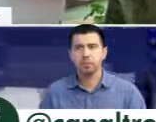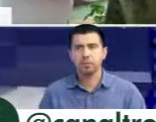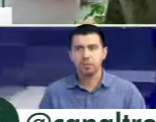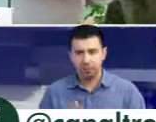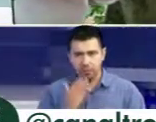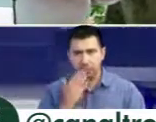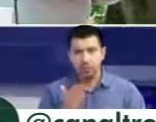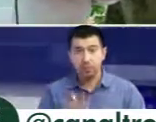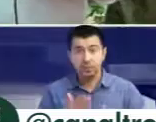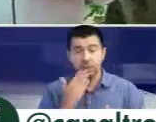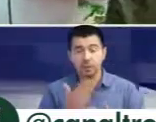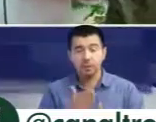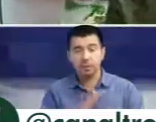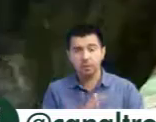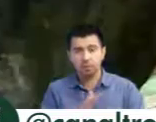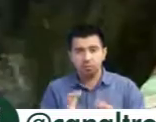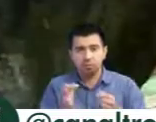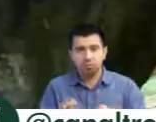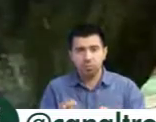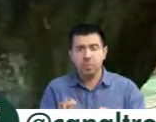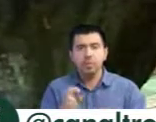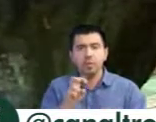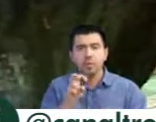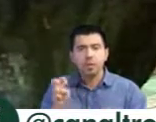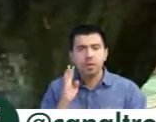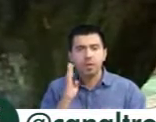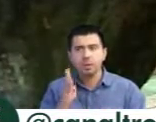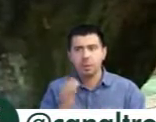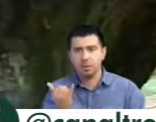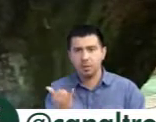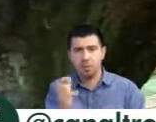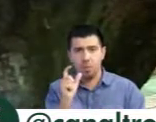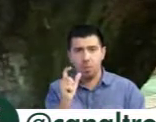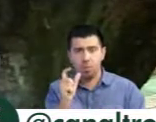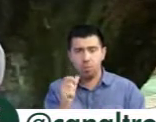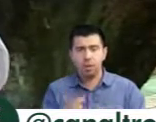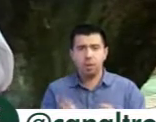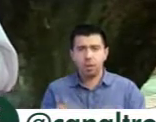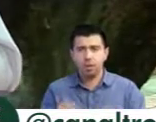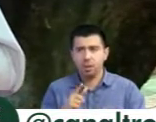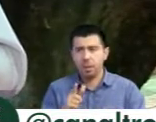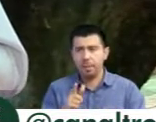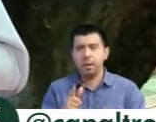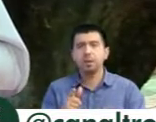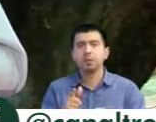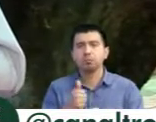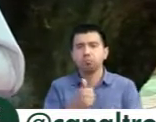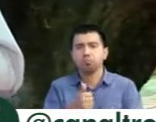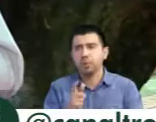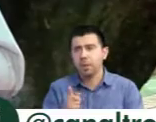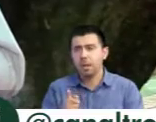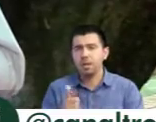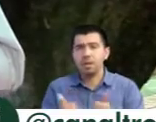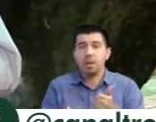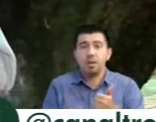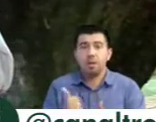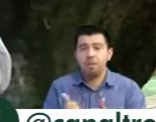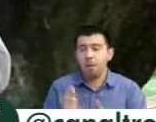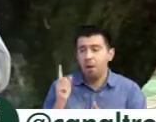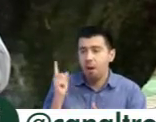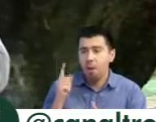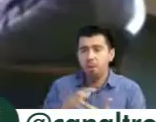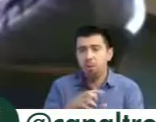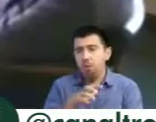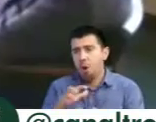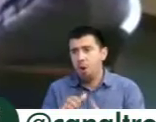Gracias, muy buenas tardes. Efectivamente, también en el norte de Santander, en Cúcuta, donde la mayor parte de la dirigencia se encuentra, pues la polémica sobre